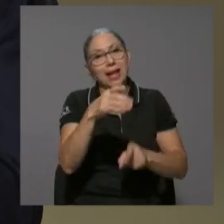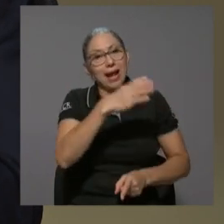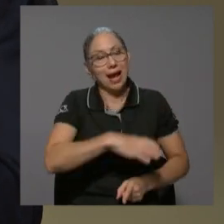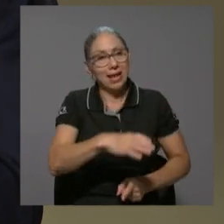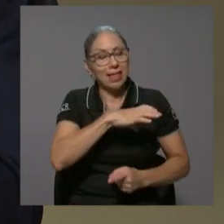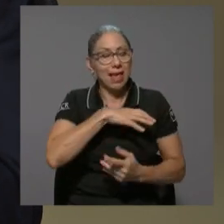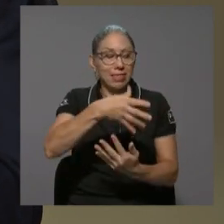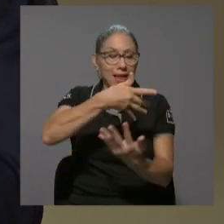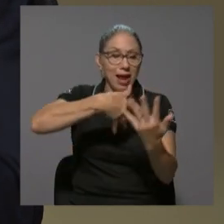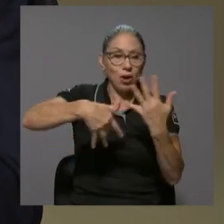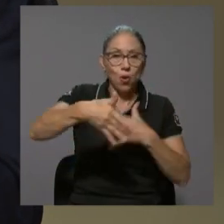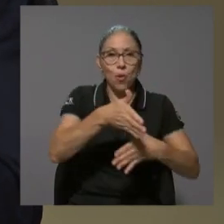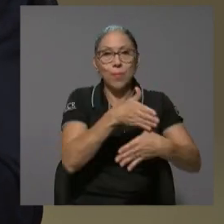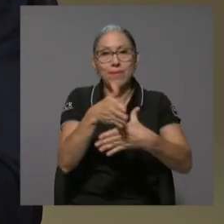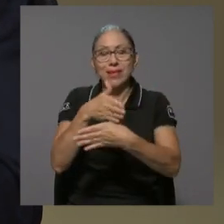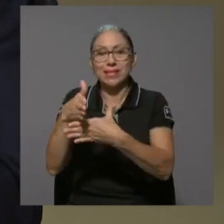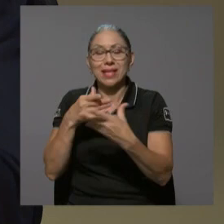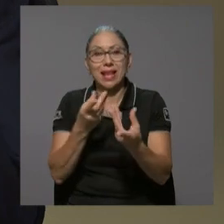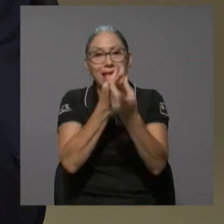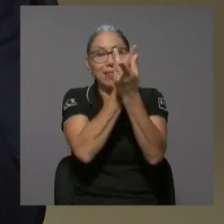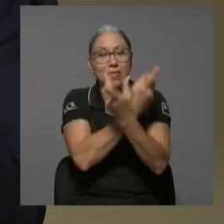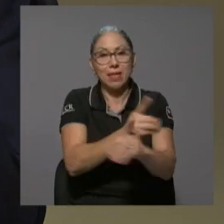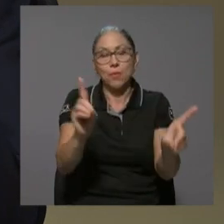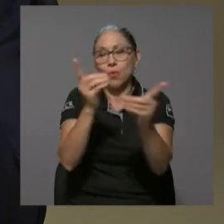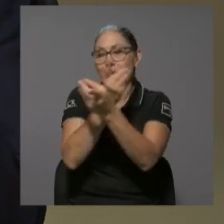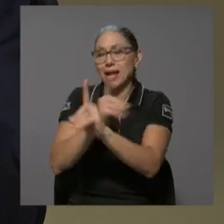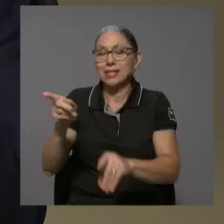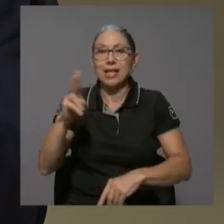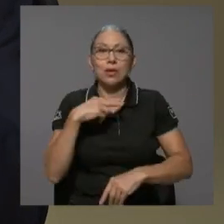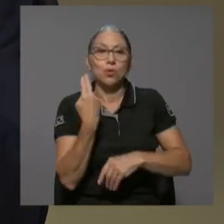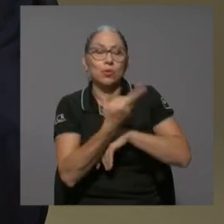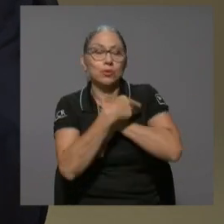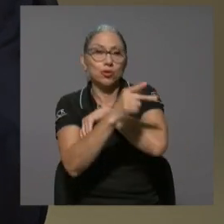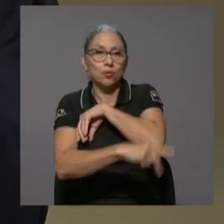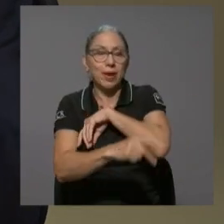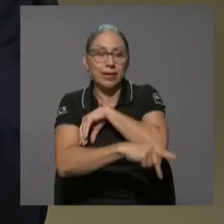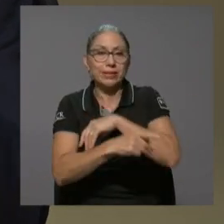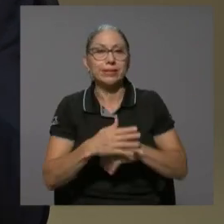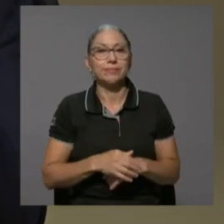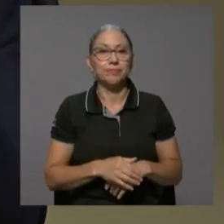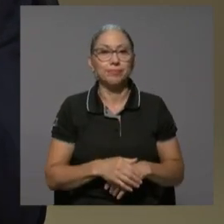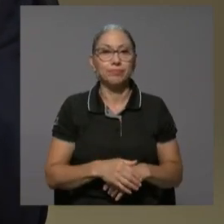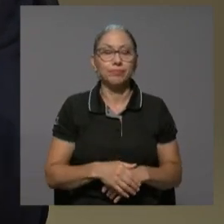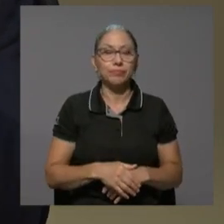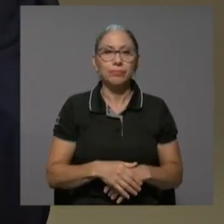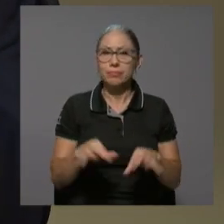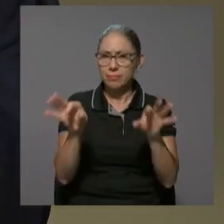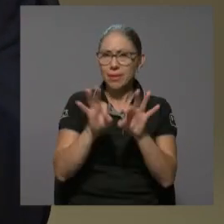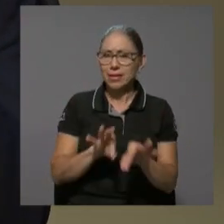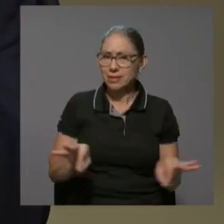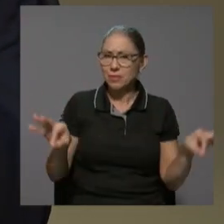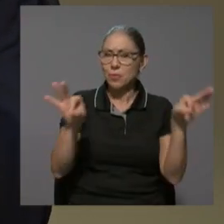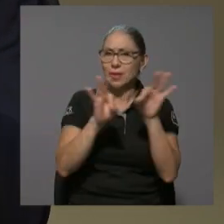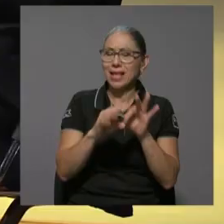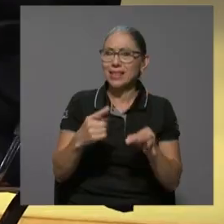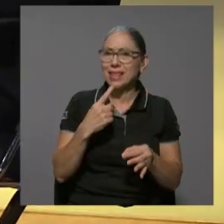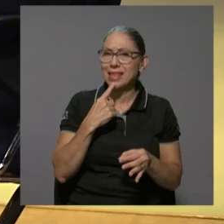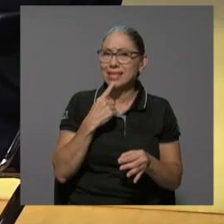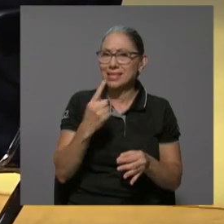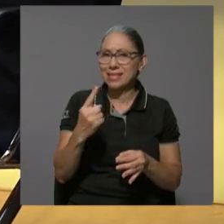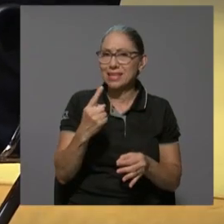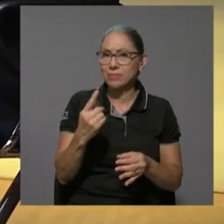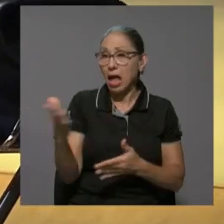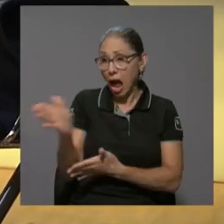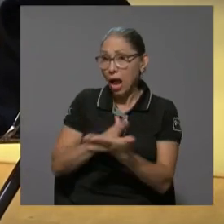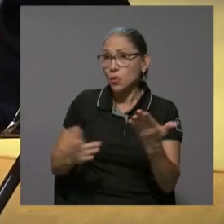y de la democracia en nuestros países. A mí me parece importante decir, y eso es algo que yo planteo en mi libro, que